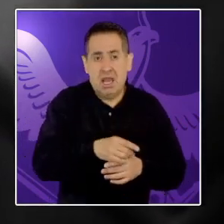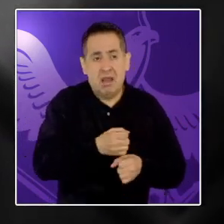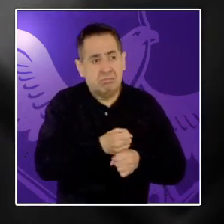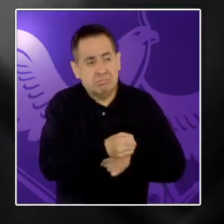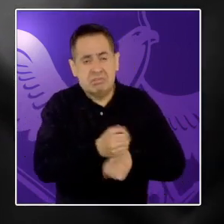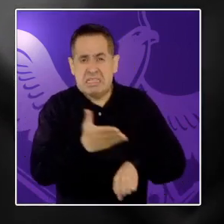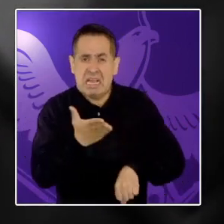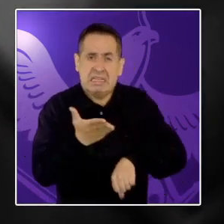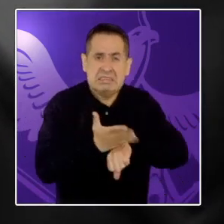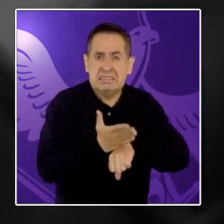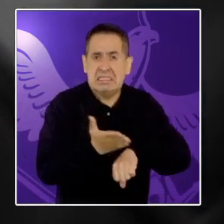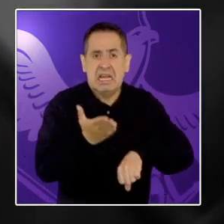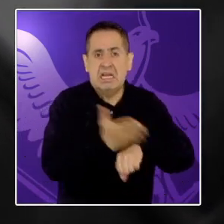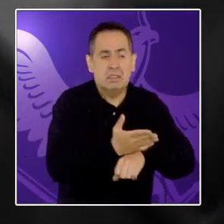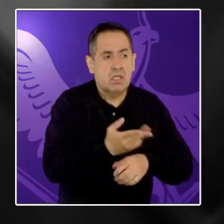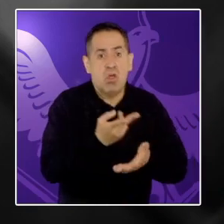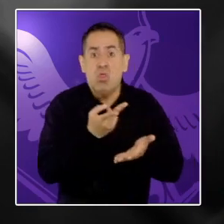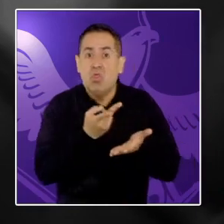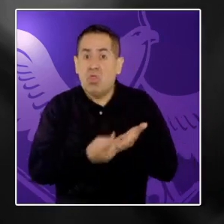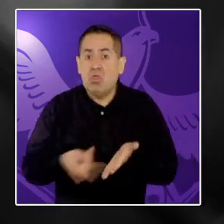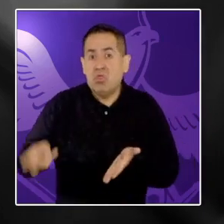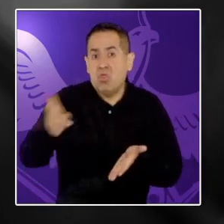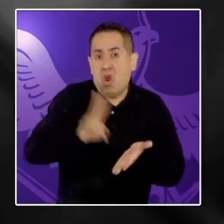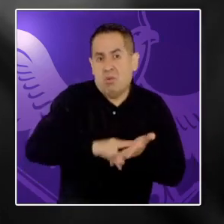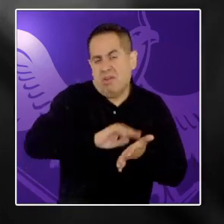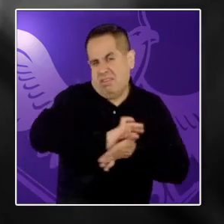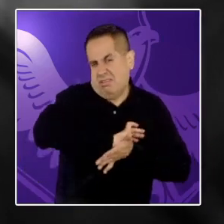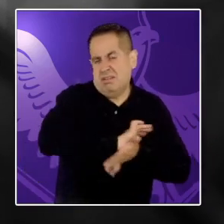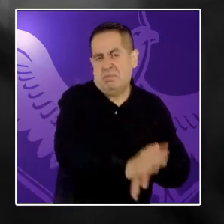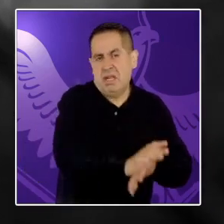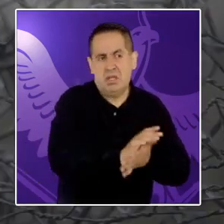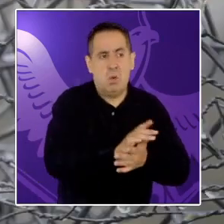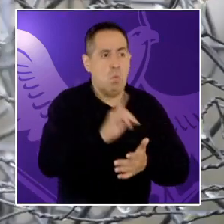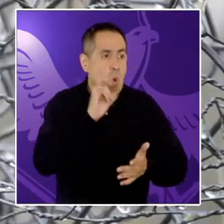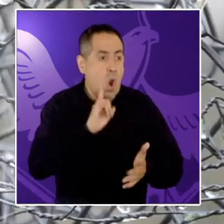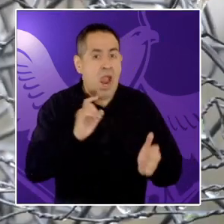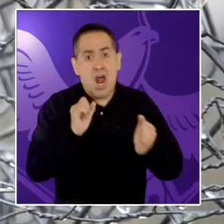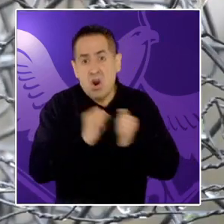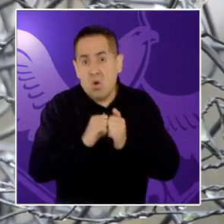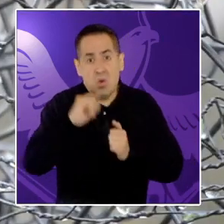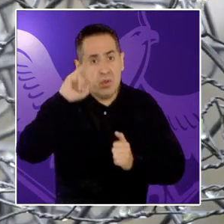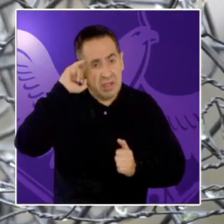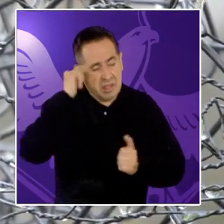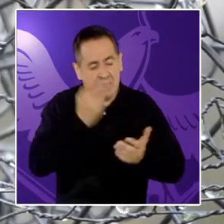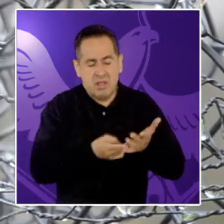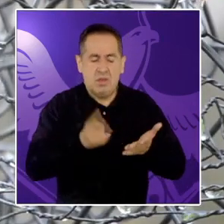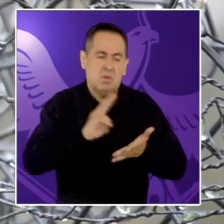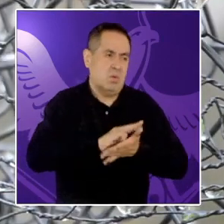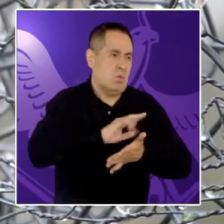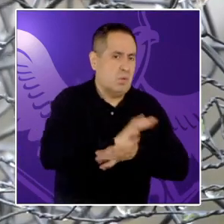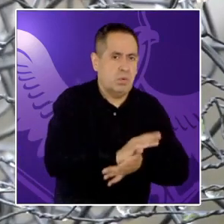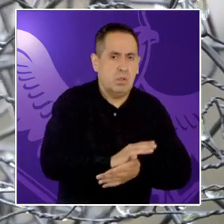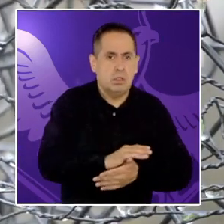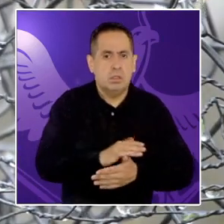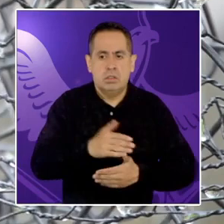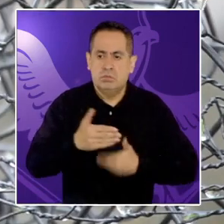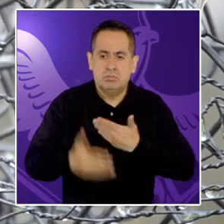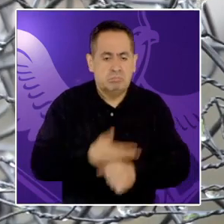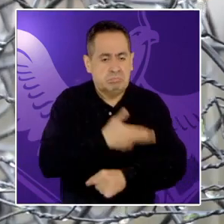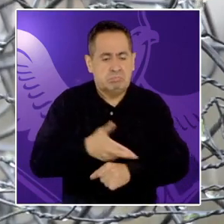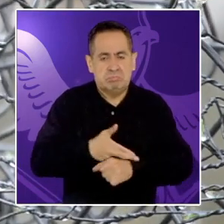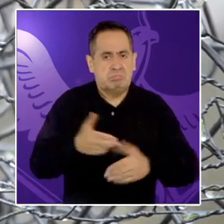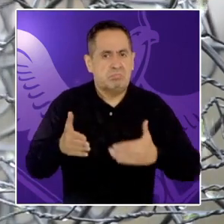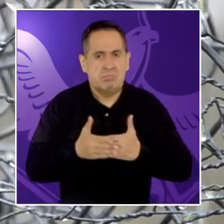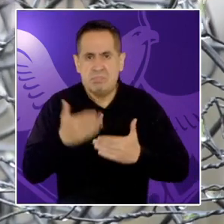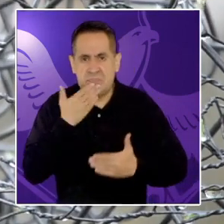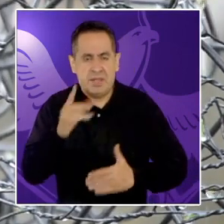por ser víctimas de una doble discriminación que obstaculiza su derecho al debido proceso. Derivado de los roles de género,